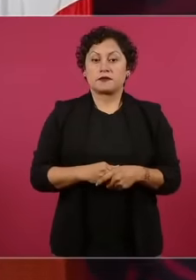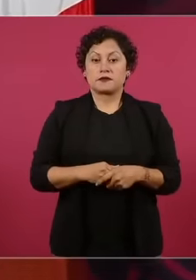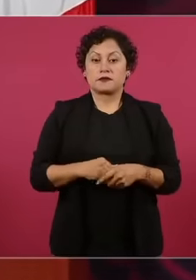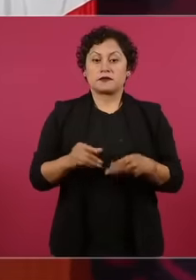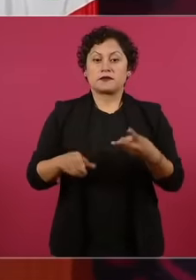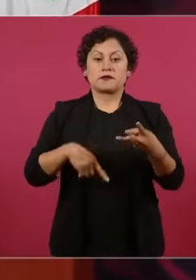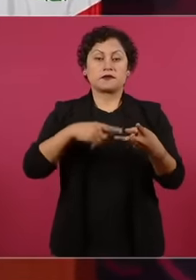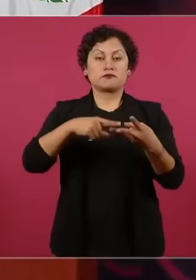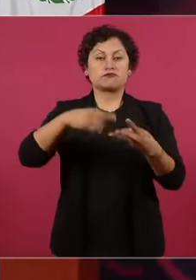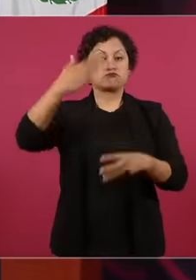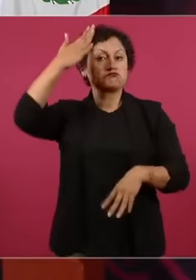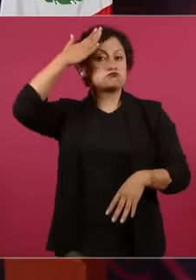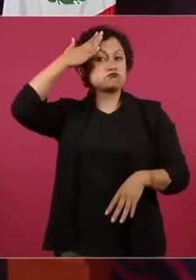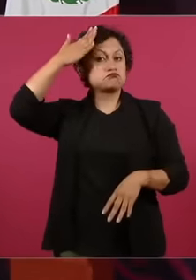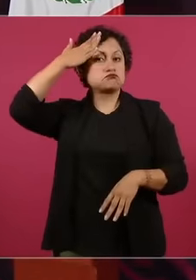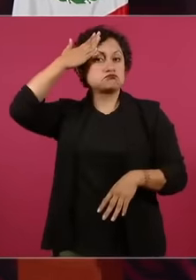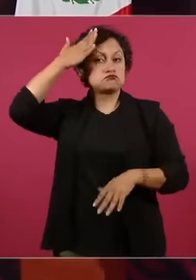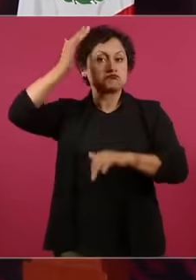dirigente